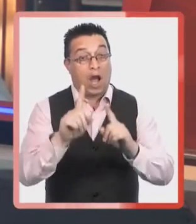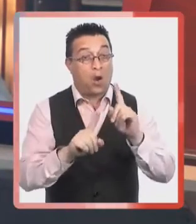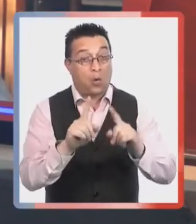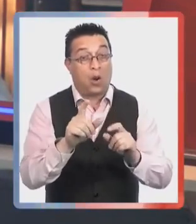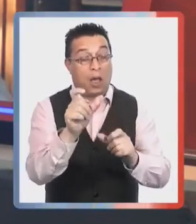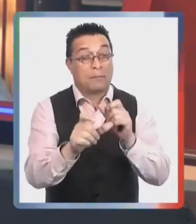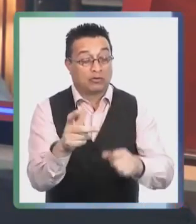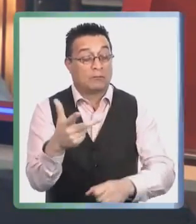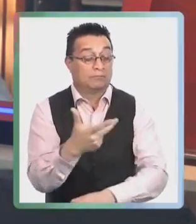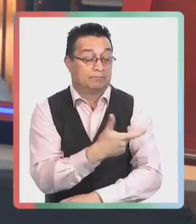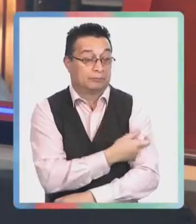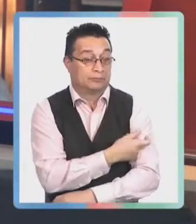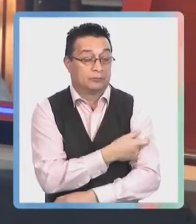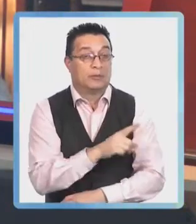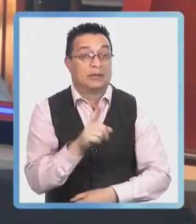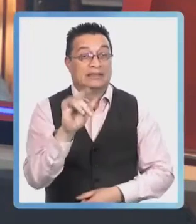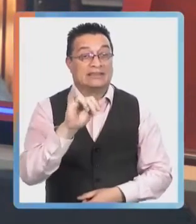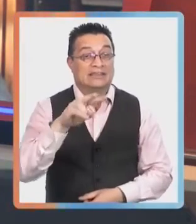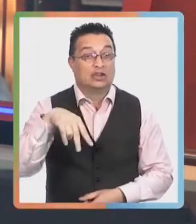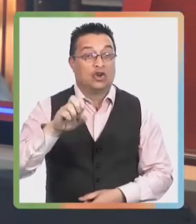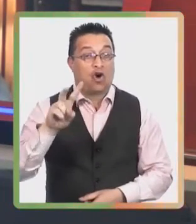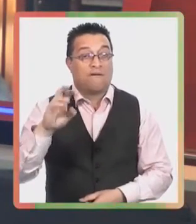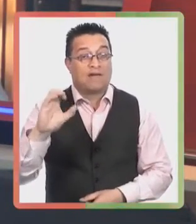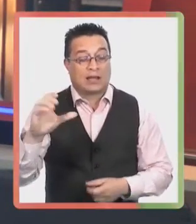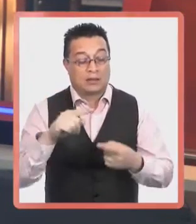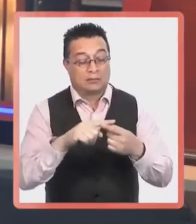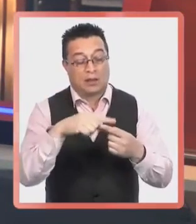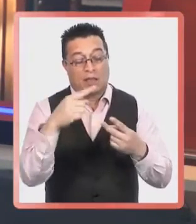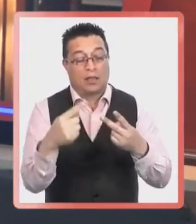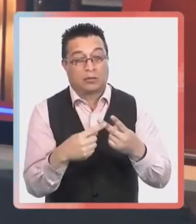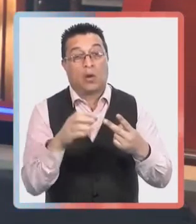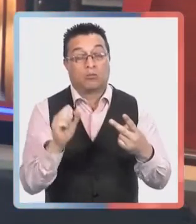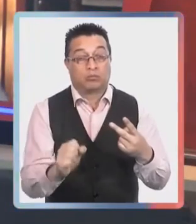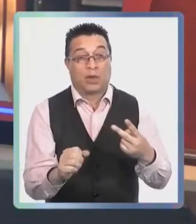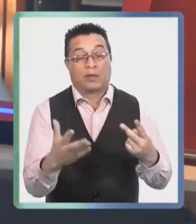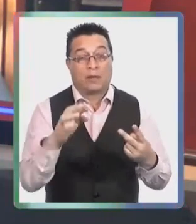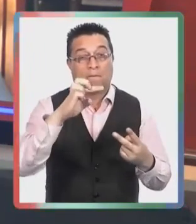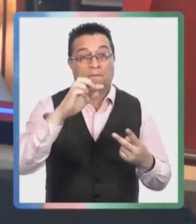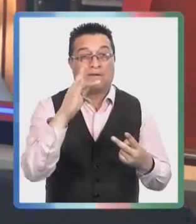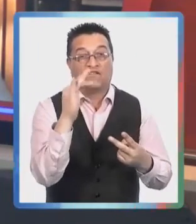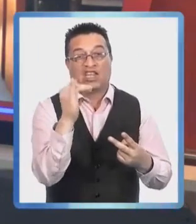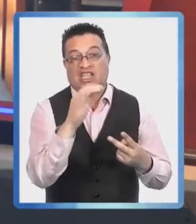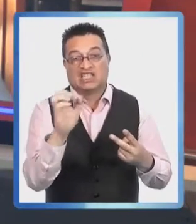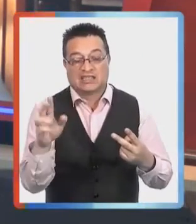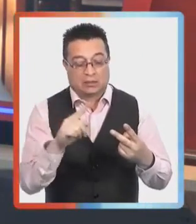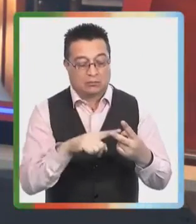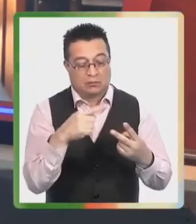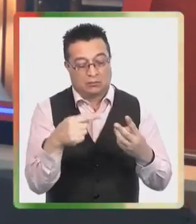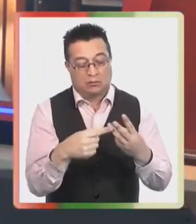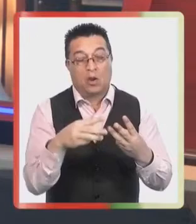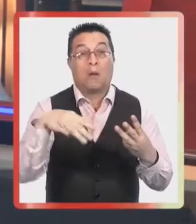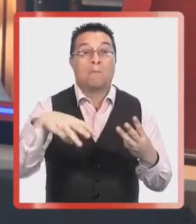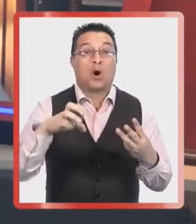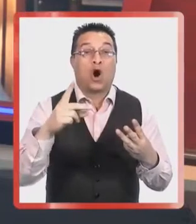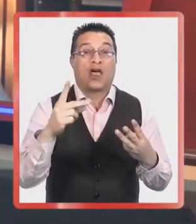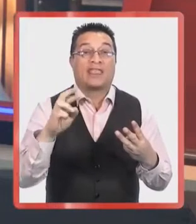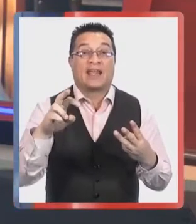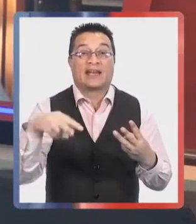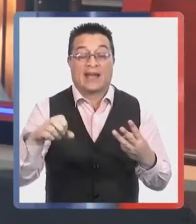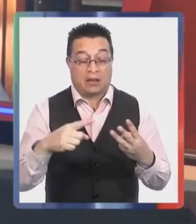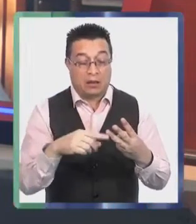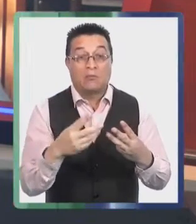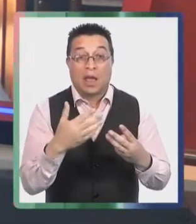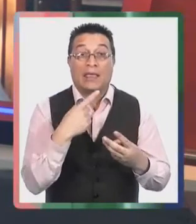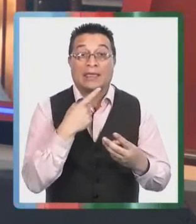personas comenzaron vacunándose con Sinovac, después pudieron haberle aplicado, por ejemplo, Pfizer, luego Moderna. Entonces